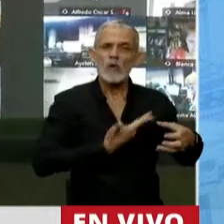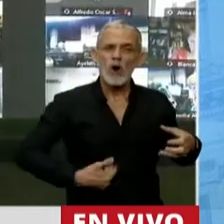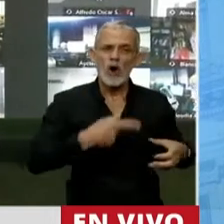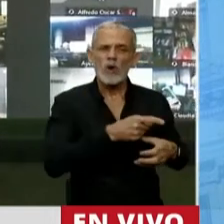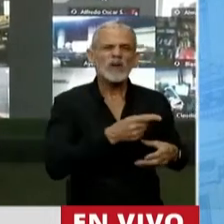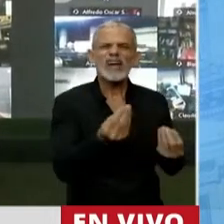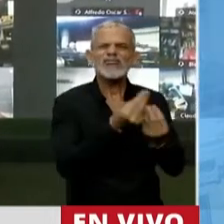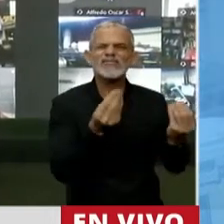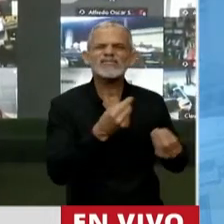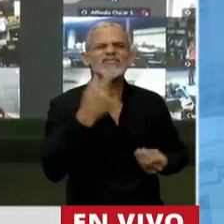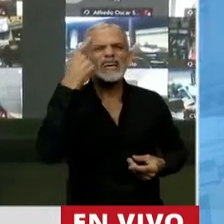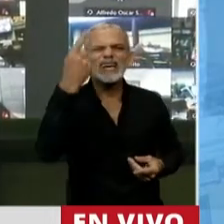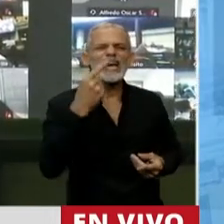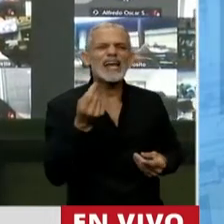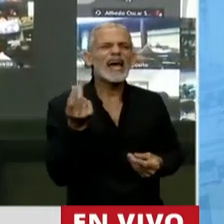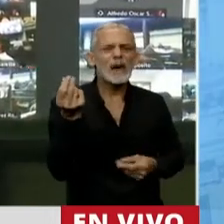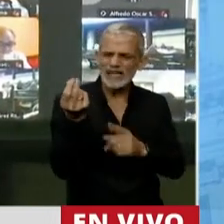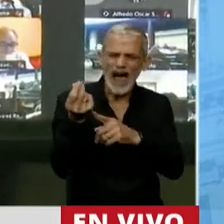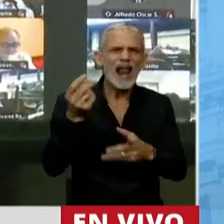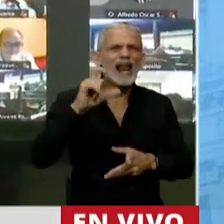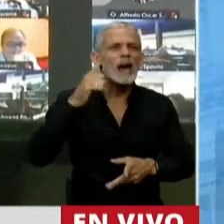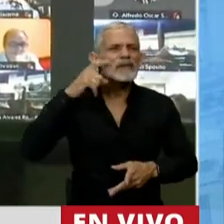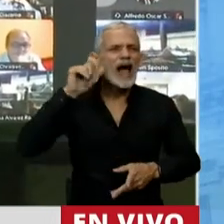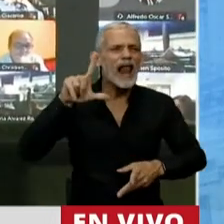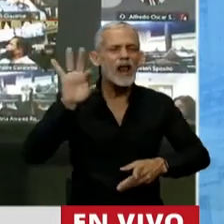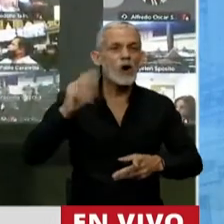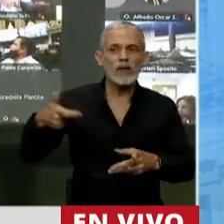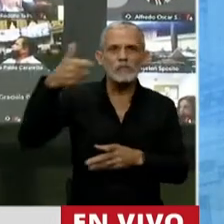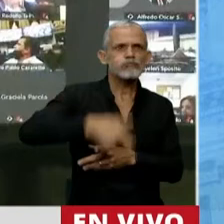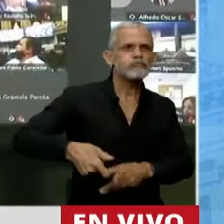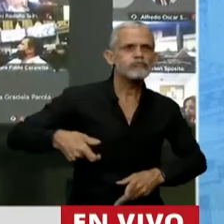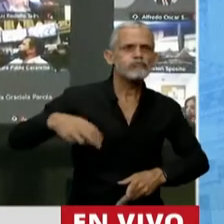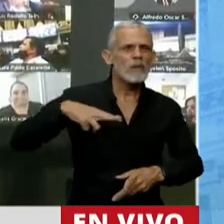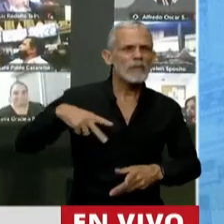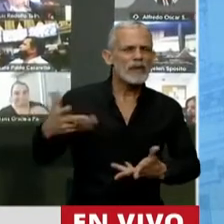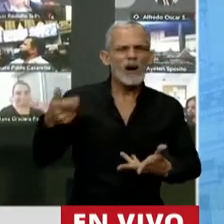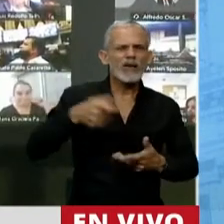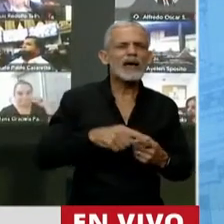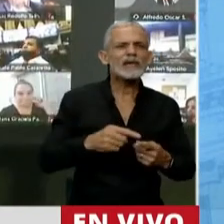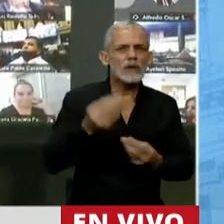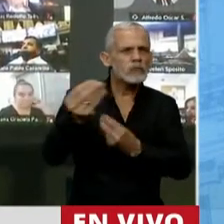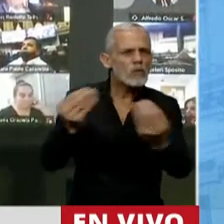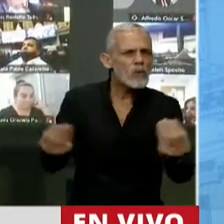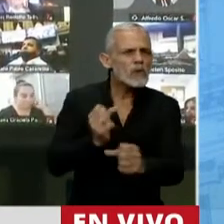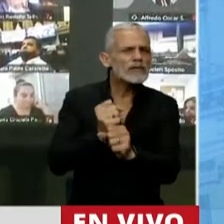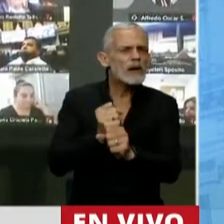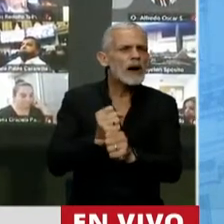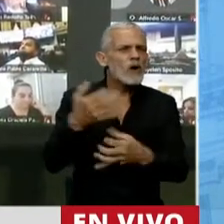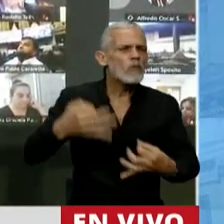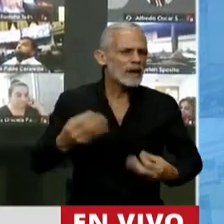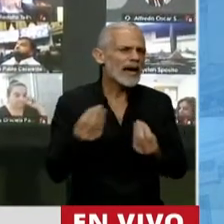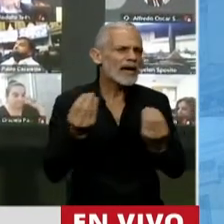¿qué entienden ellos por el capital, por la inversión privada, por la generación de empleos genuinos,